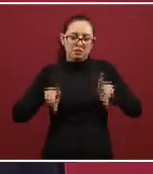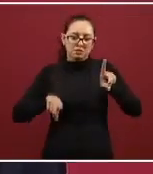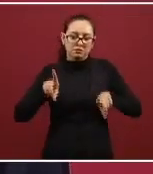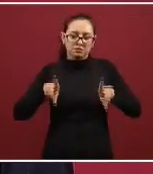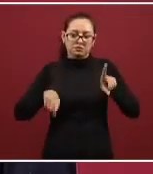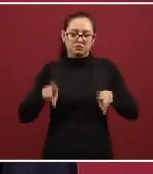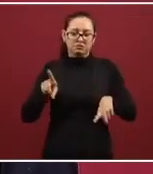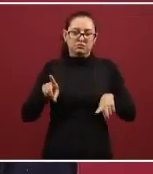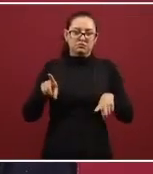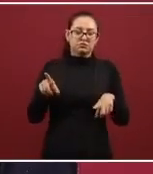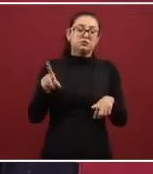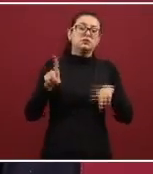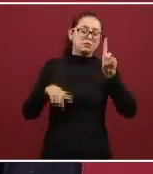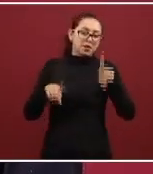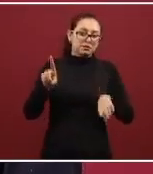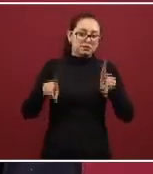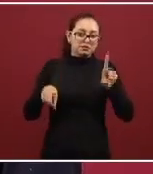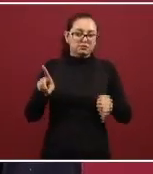Depende.